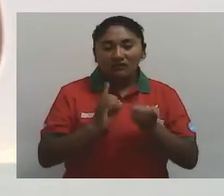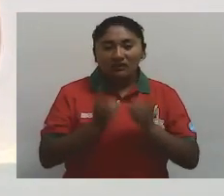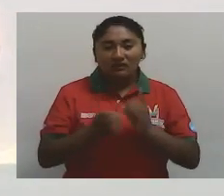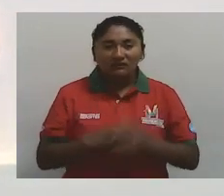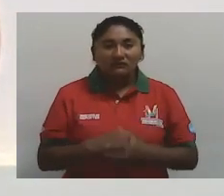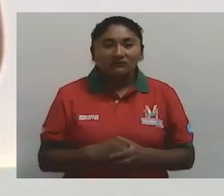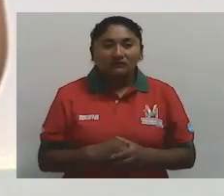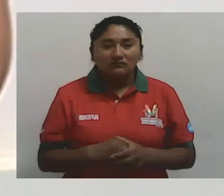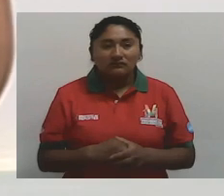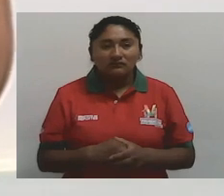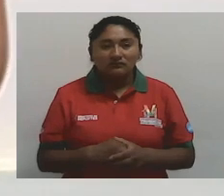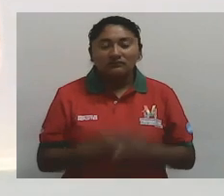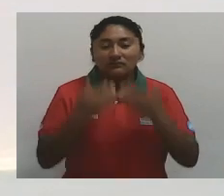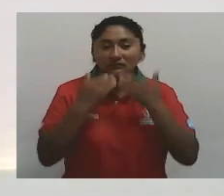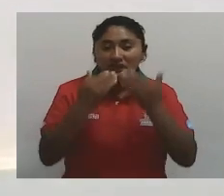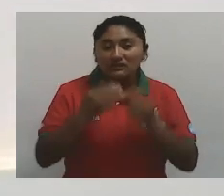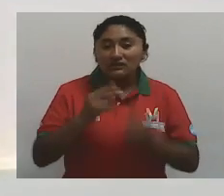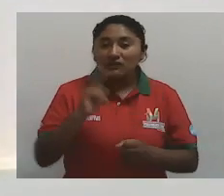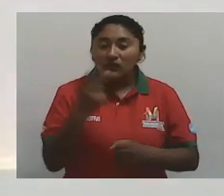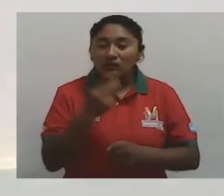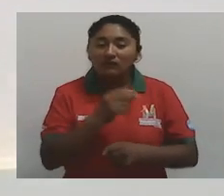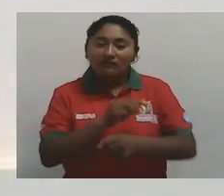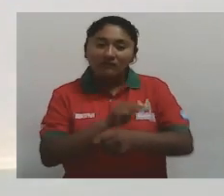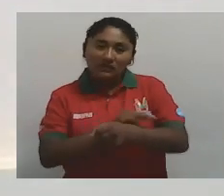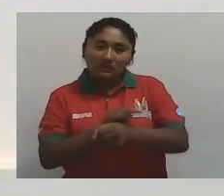de Formación Deportiva